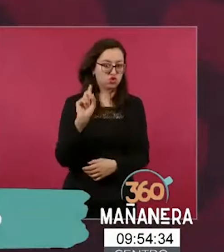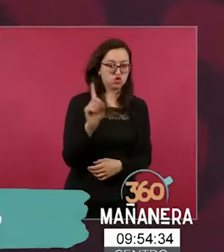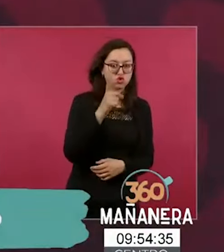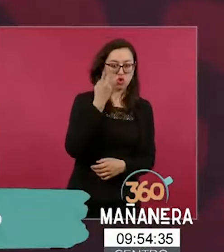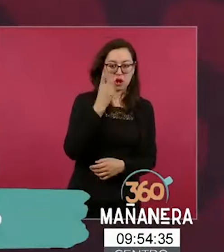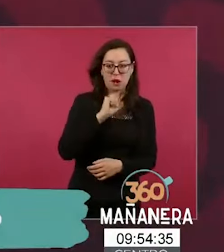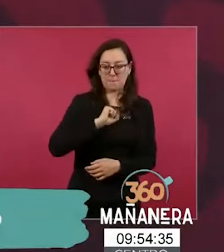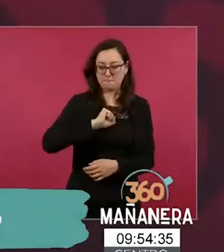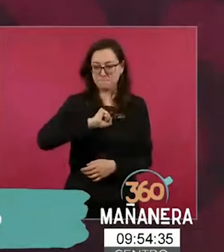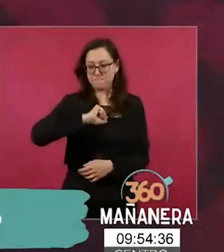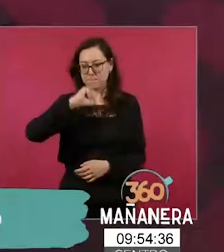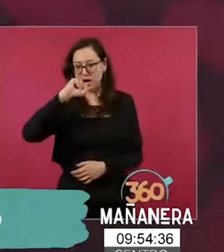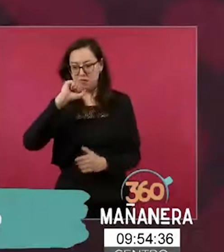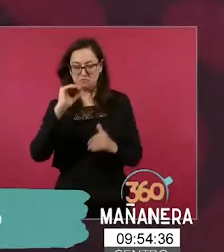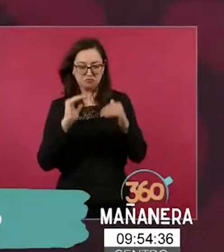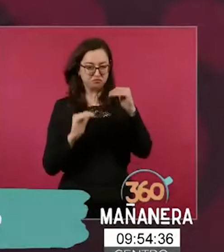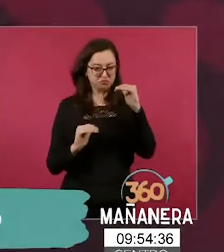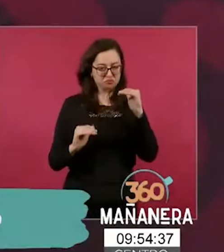moneda de todas